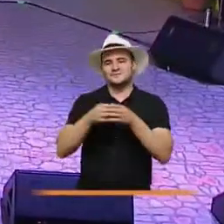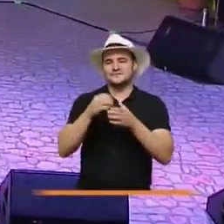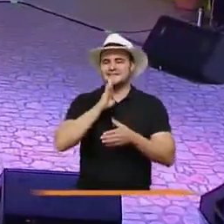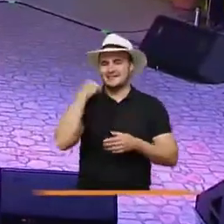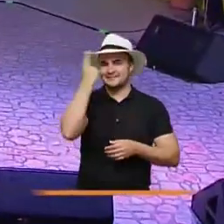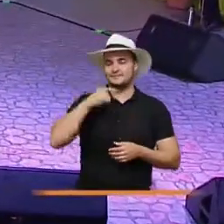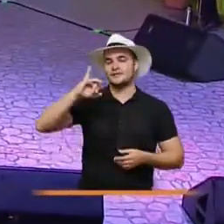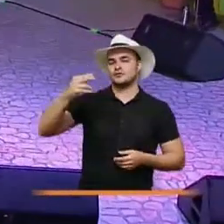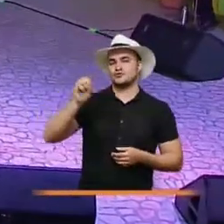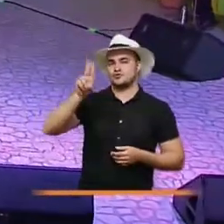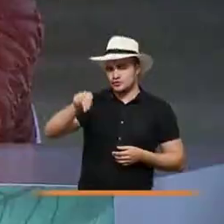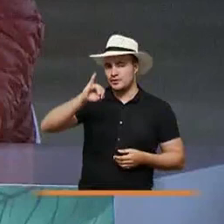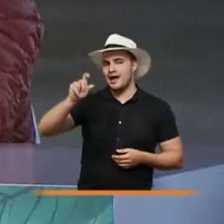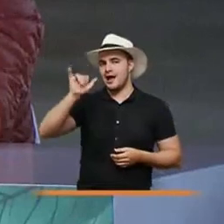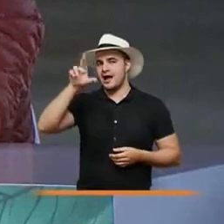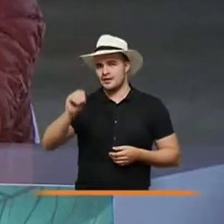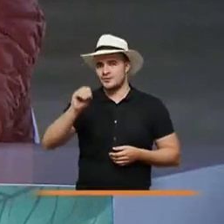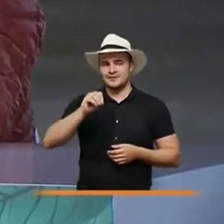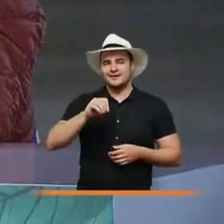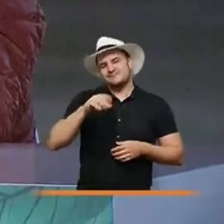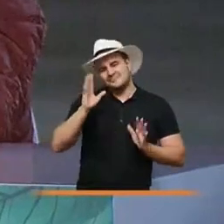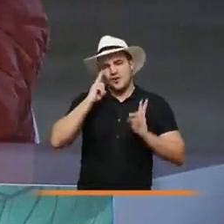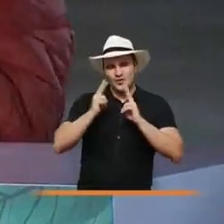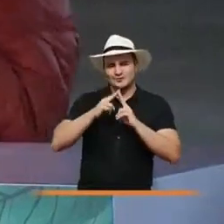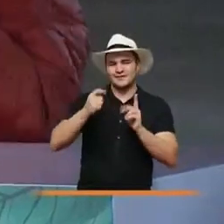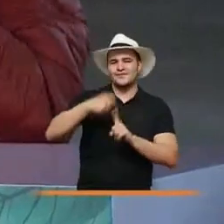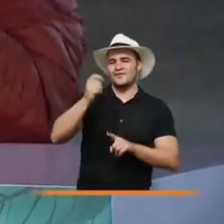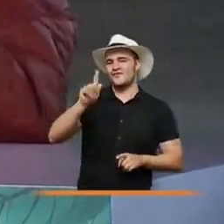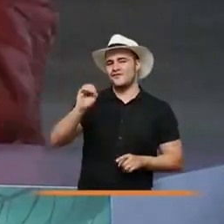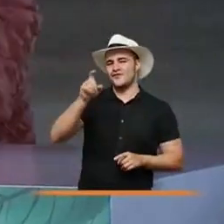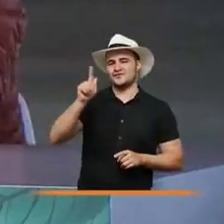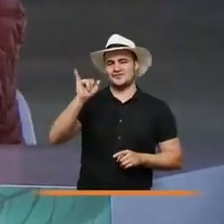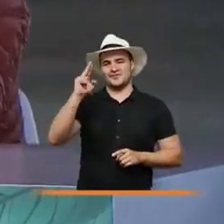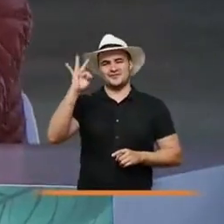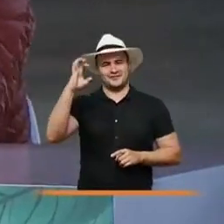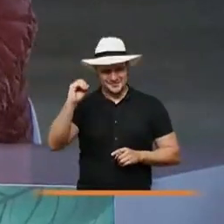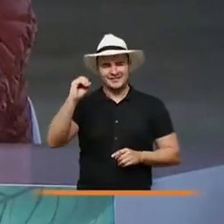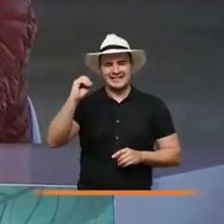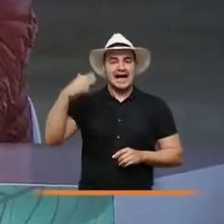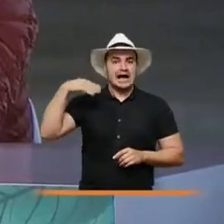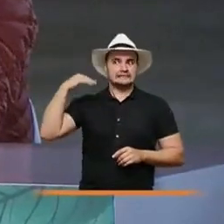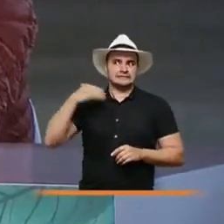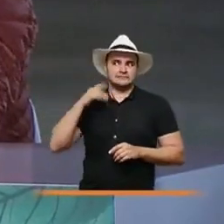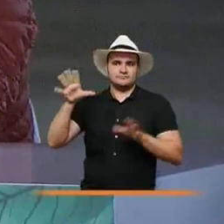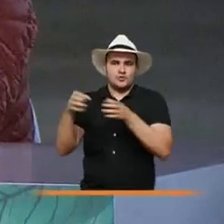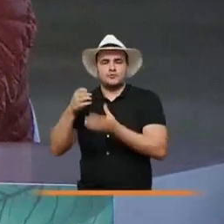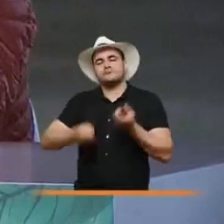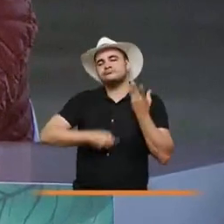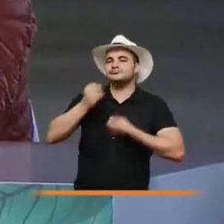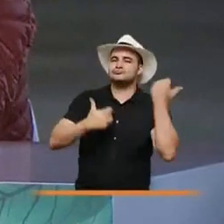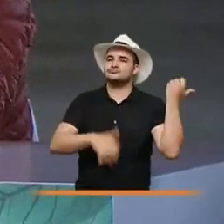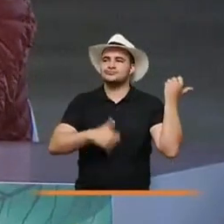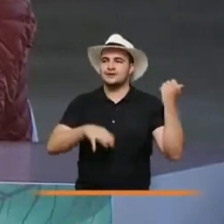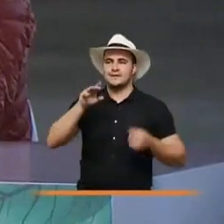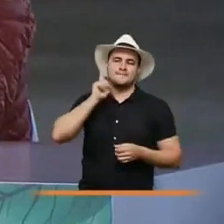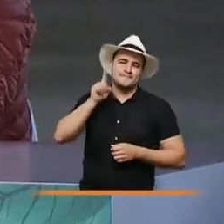jairo londoño lo conocemos como fosforito en sus inicios fue trovador y rey nacional de los mentirosos es sin duda uno de